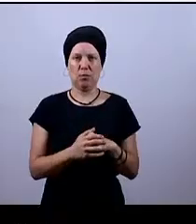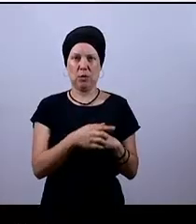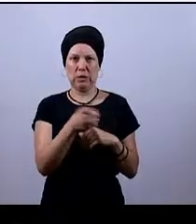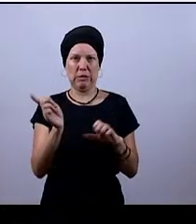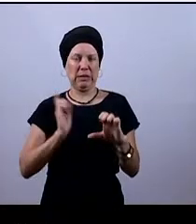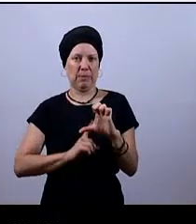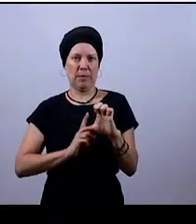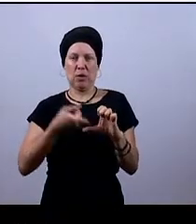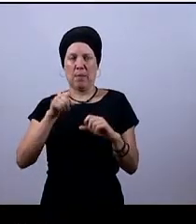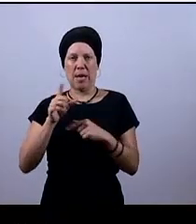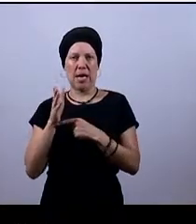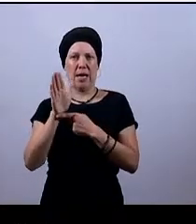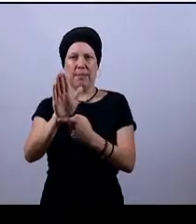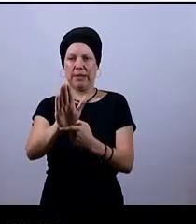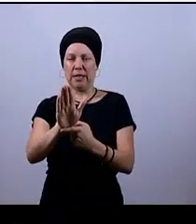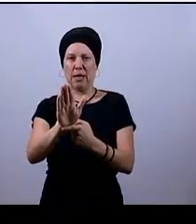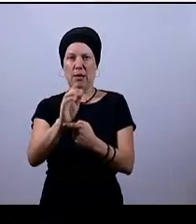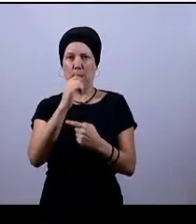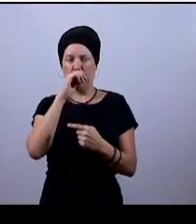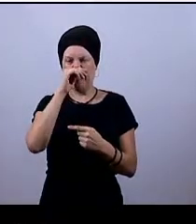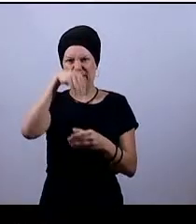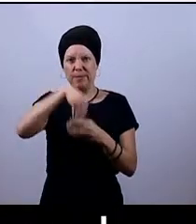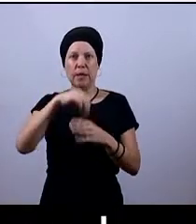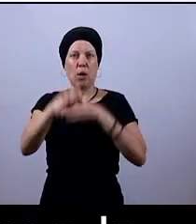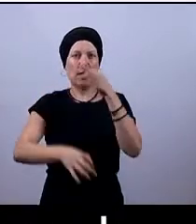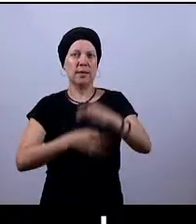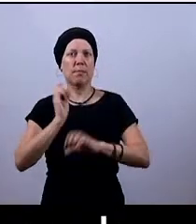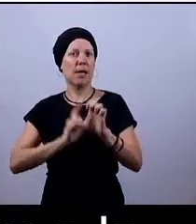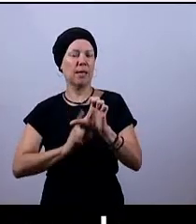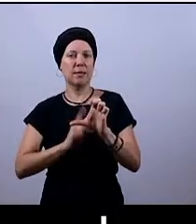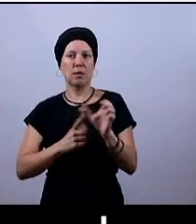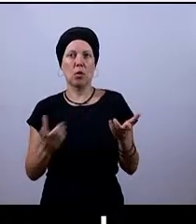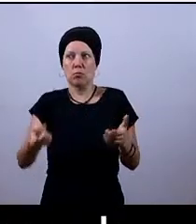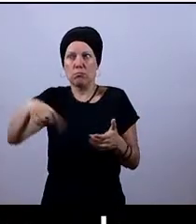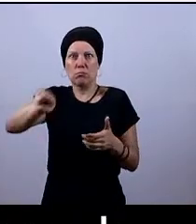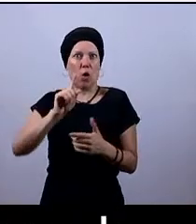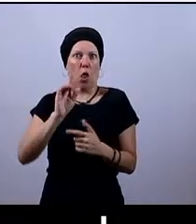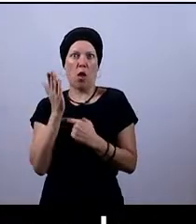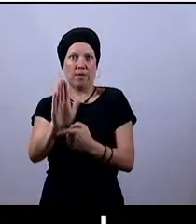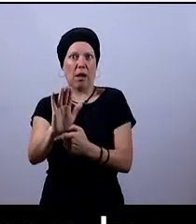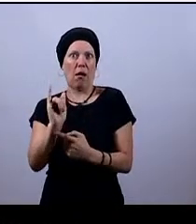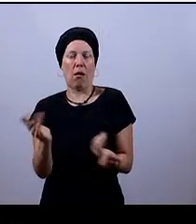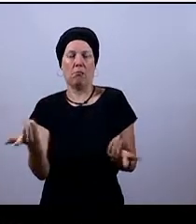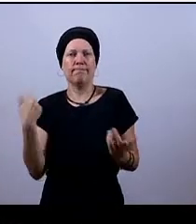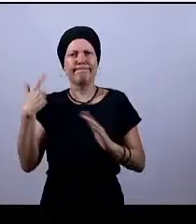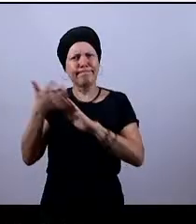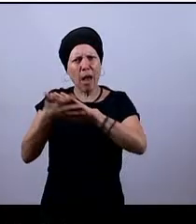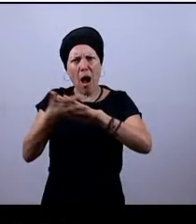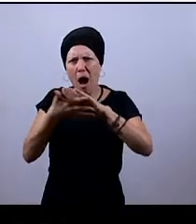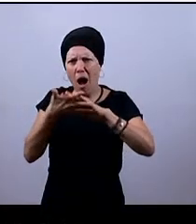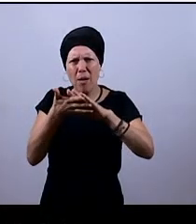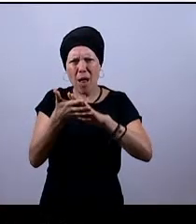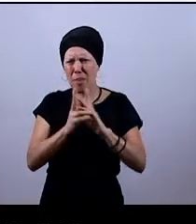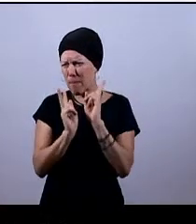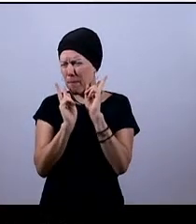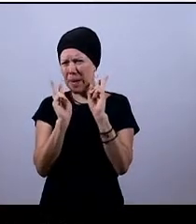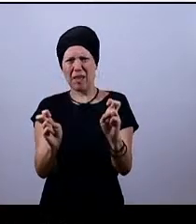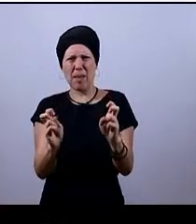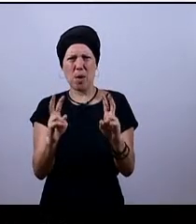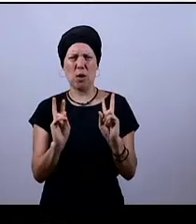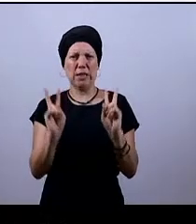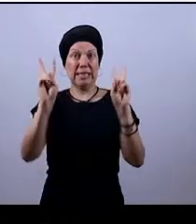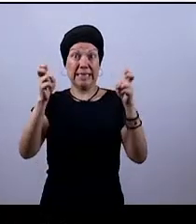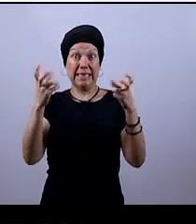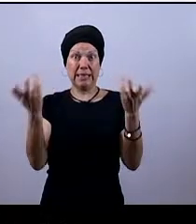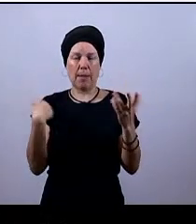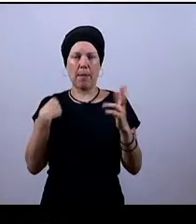a la representación que dentro de la Asamblea de Extremadura tienen todos ellos y hemos hablado desde el minuto 1 acerca de las